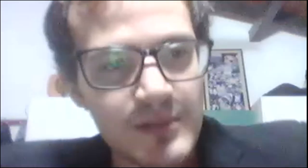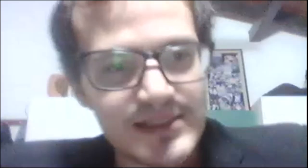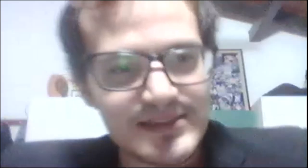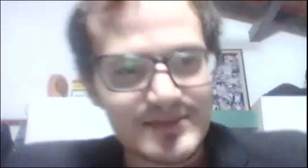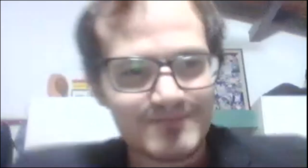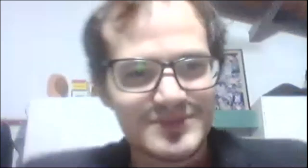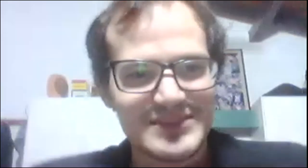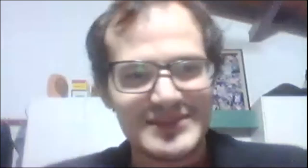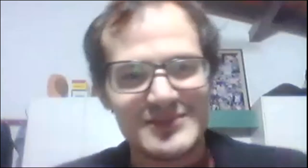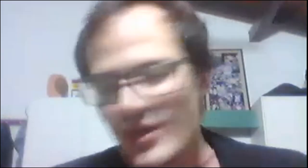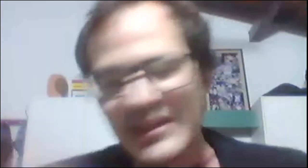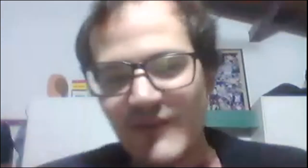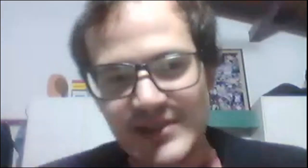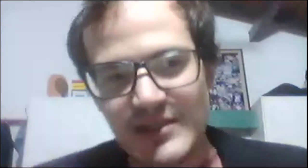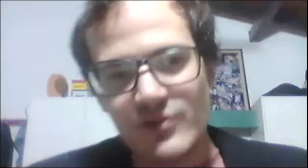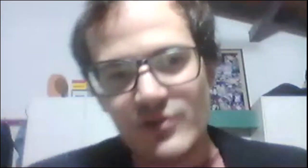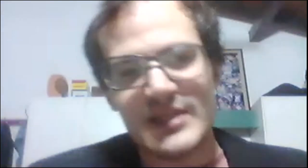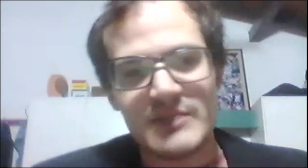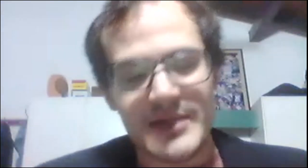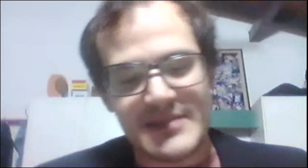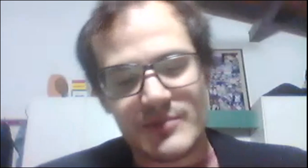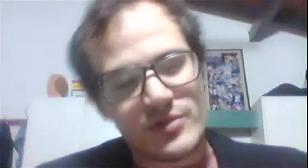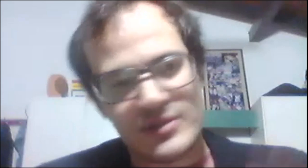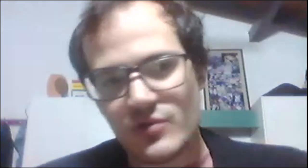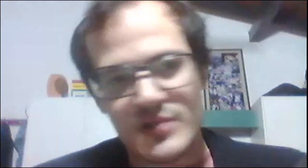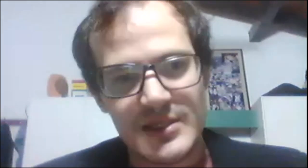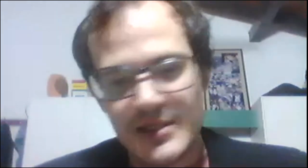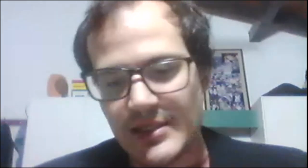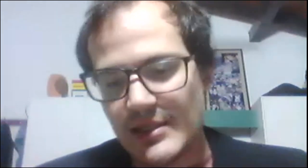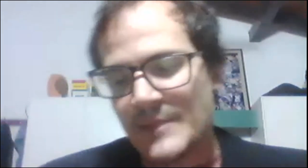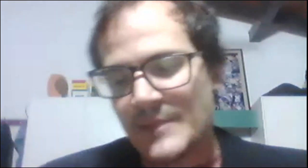mostrar, no sé nomás si no es tan fácil de conseguir, me parece, pero si lo